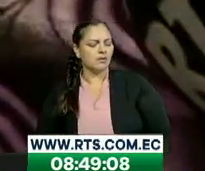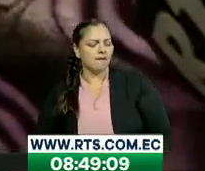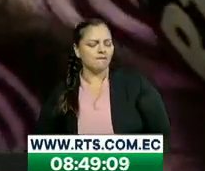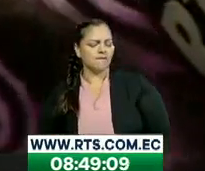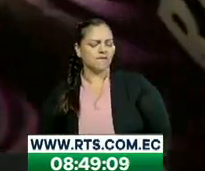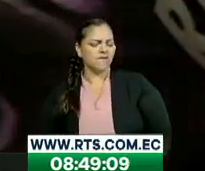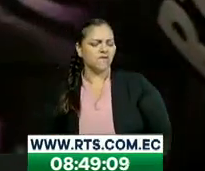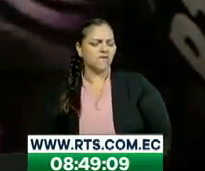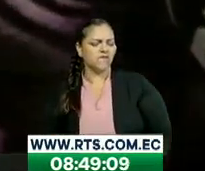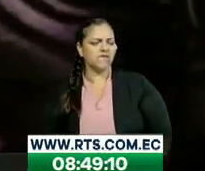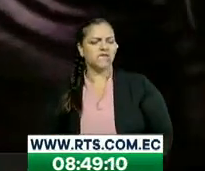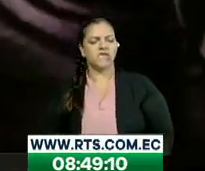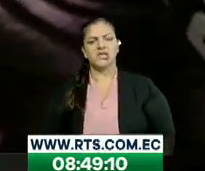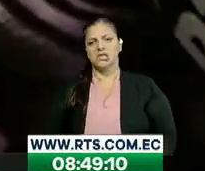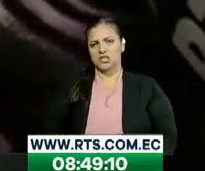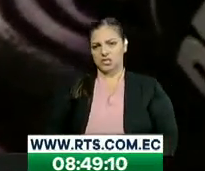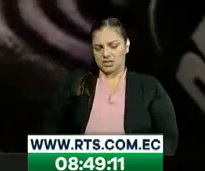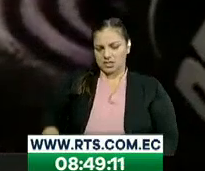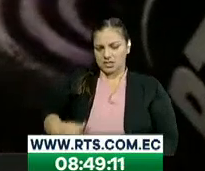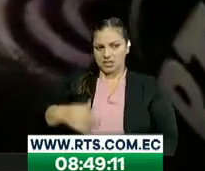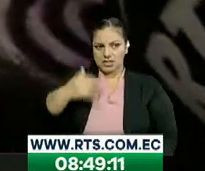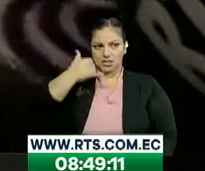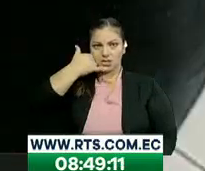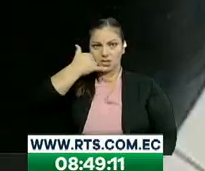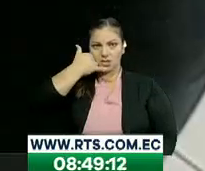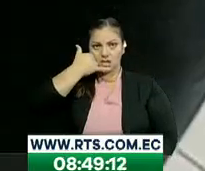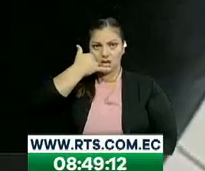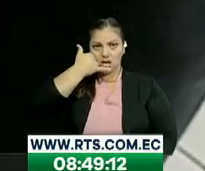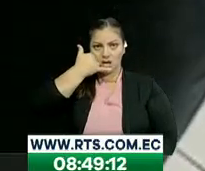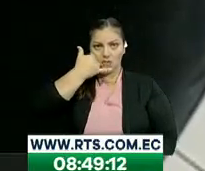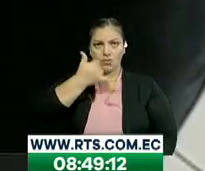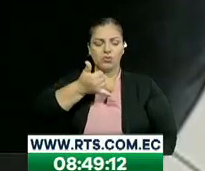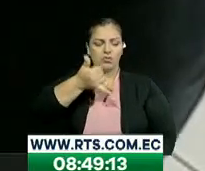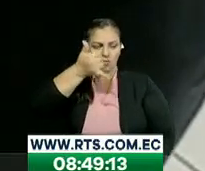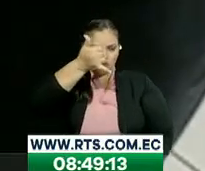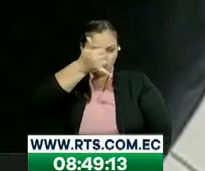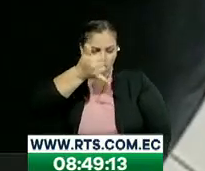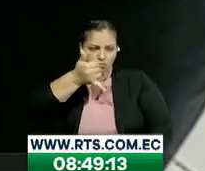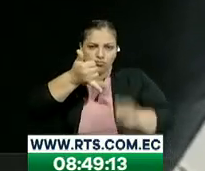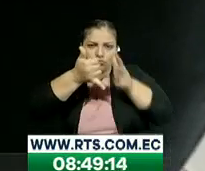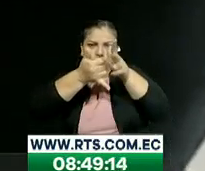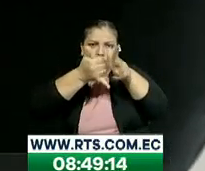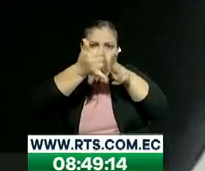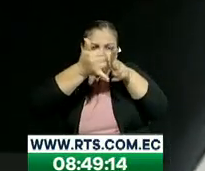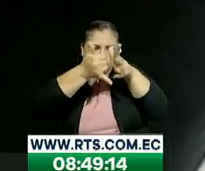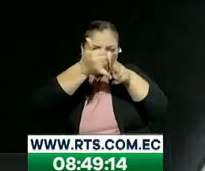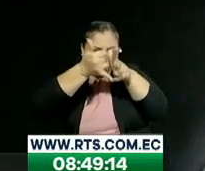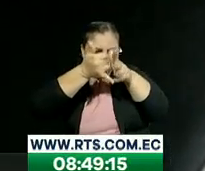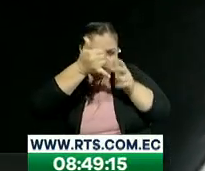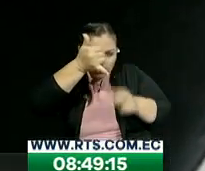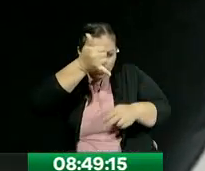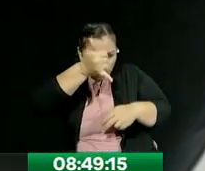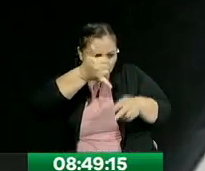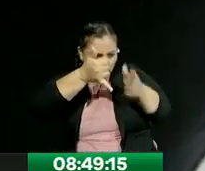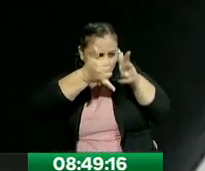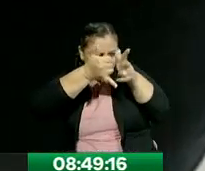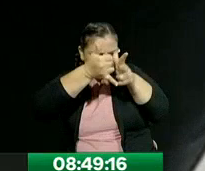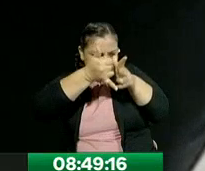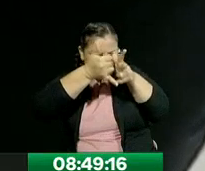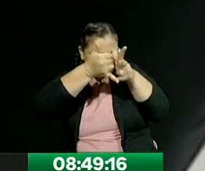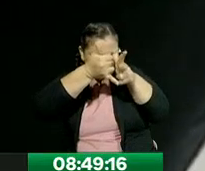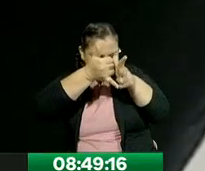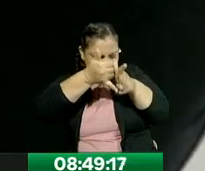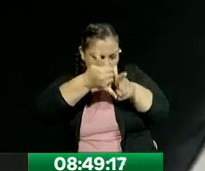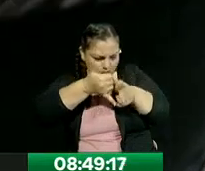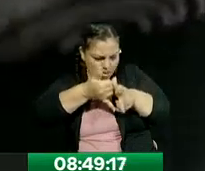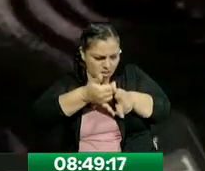así de atrás de mi hija, de la cintura para abajo. Hay más videos donde se ve que hay niñitas que las está filmando a sí mismo, las piernas. Pero él